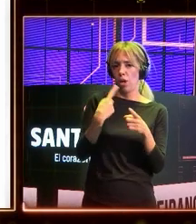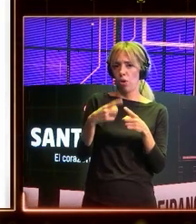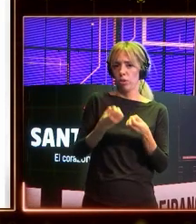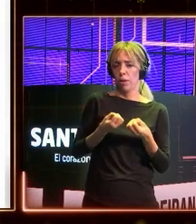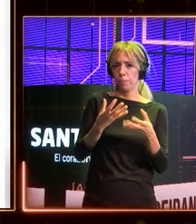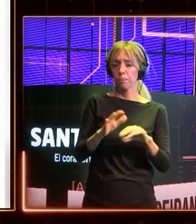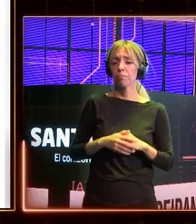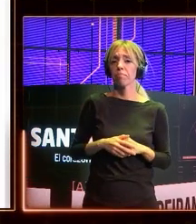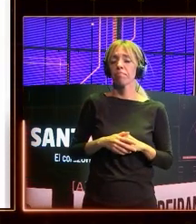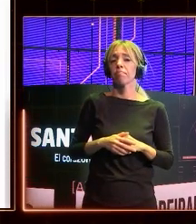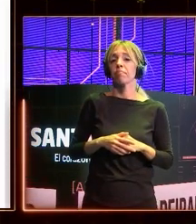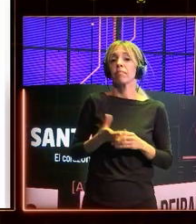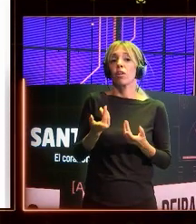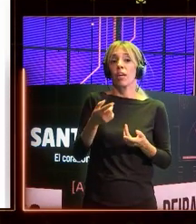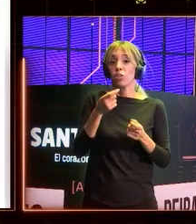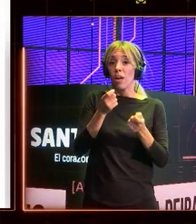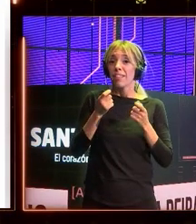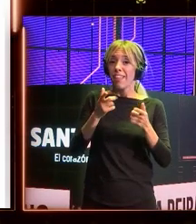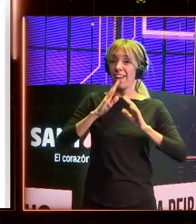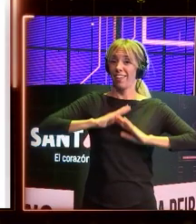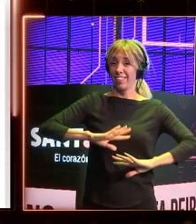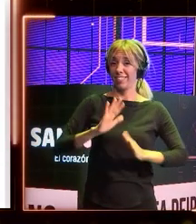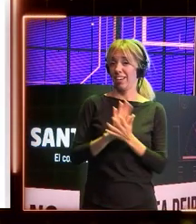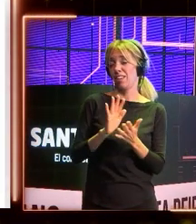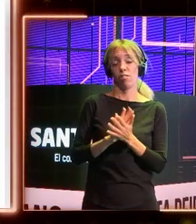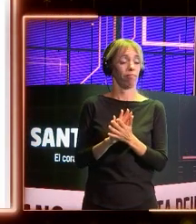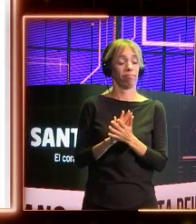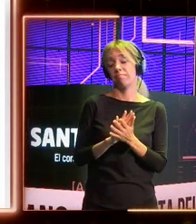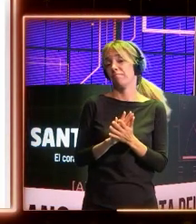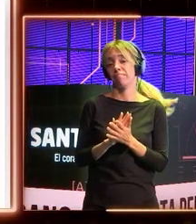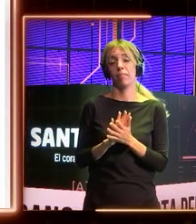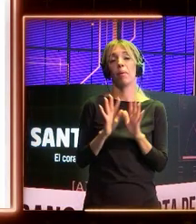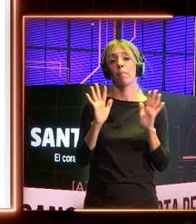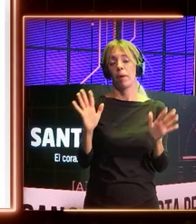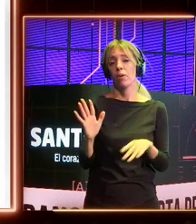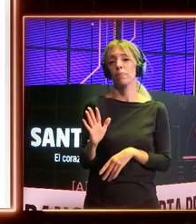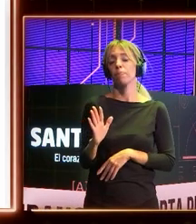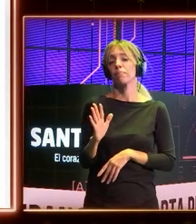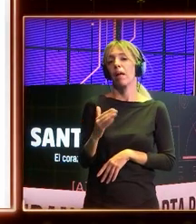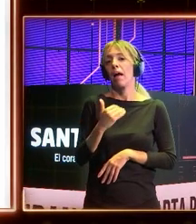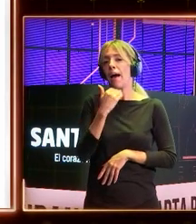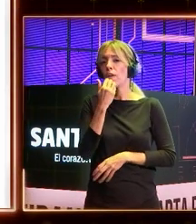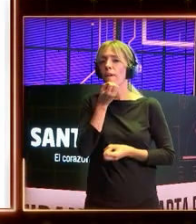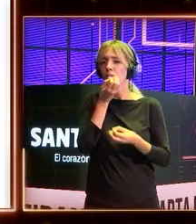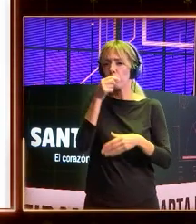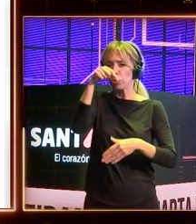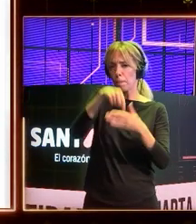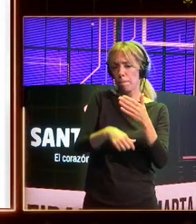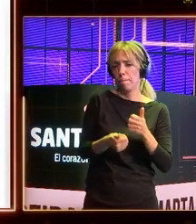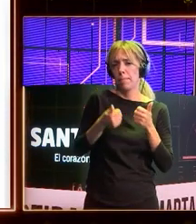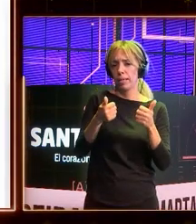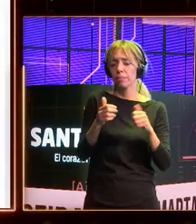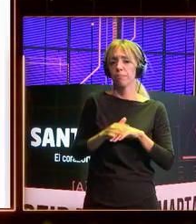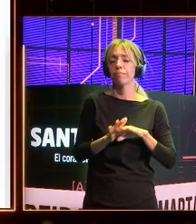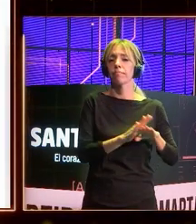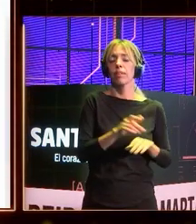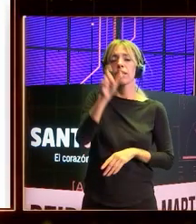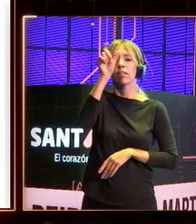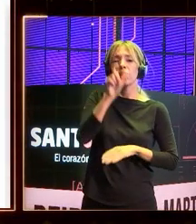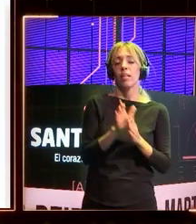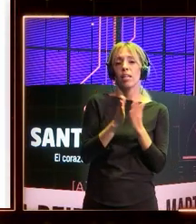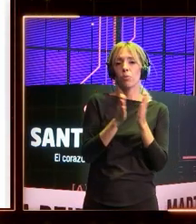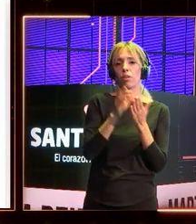ser menos tranquilizador todavía que mi charla, pero al menos un poco más ilustrativo, que son, bueno, pues el libro de Kate